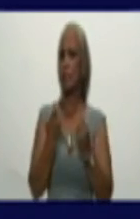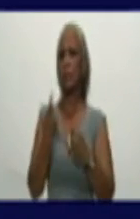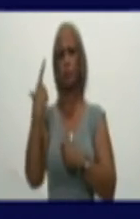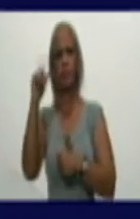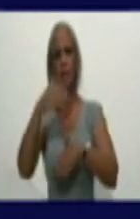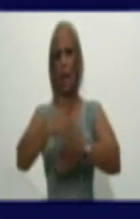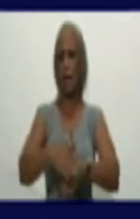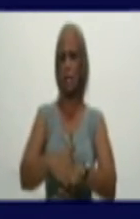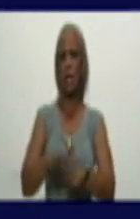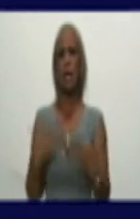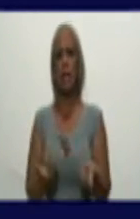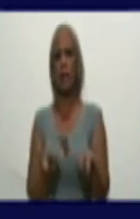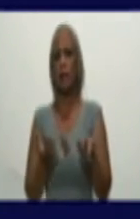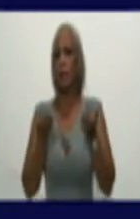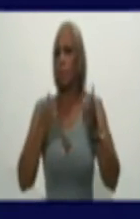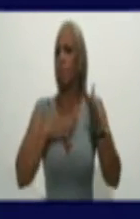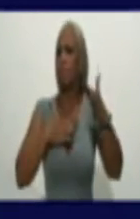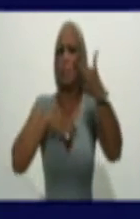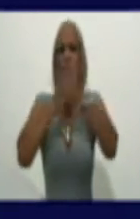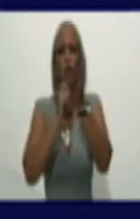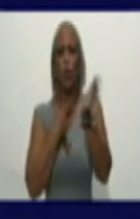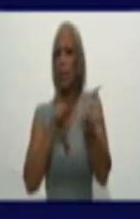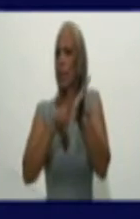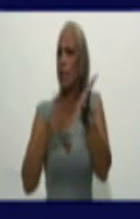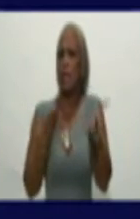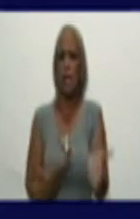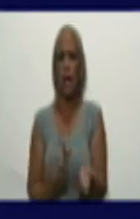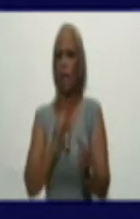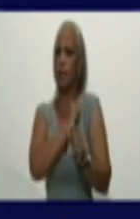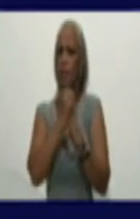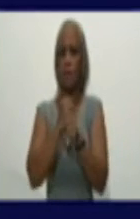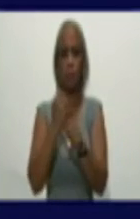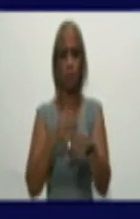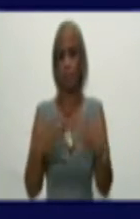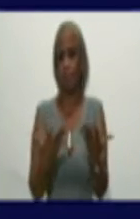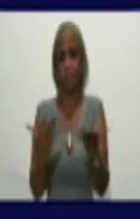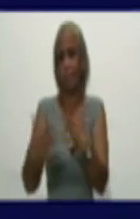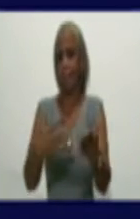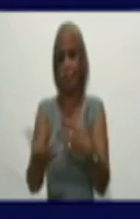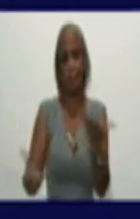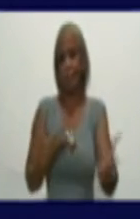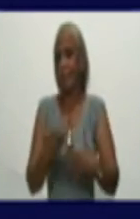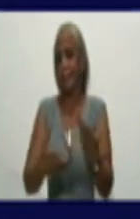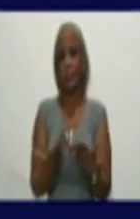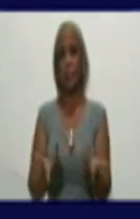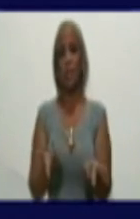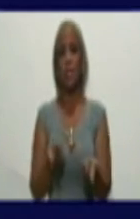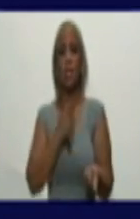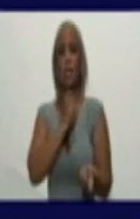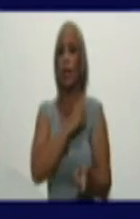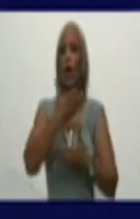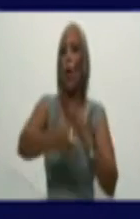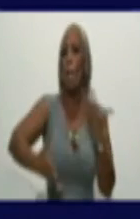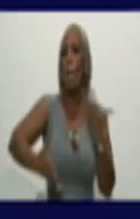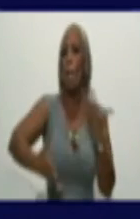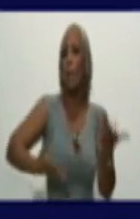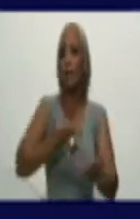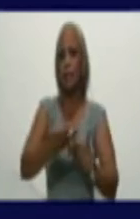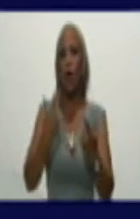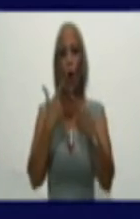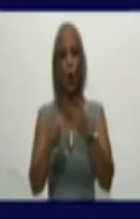están llenos de energía, que necesitan el compartir con otros adolescentes, porque para ellos es